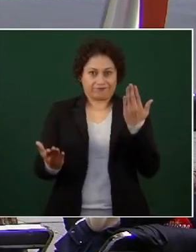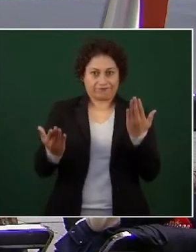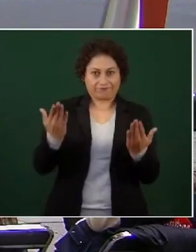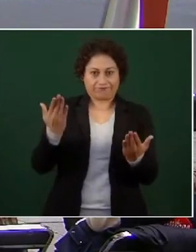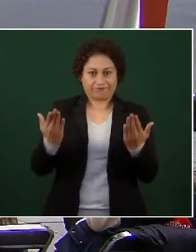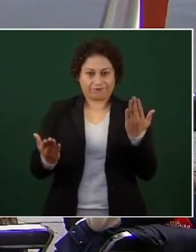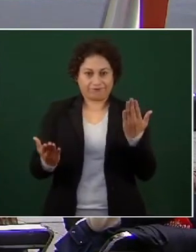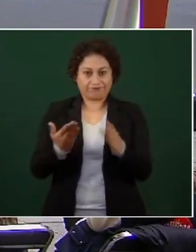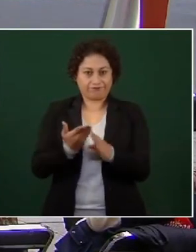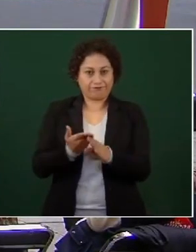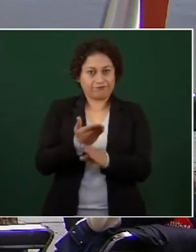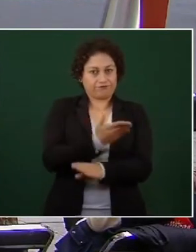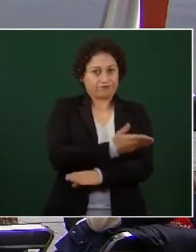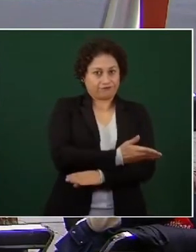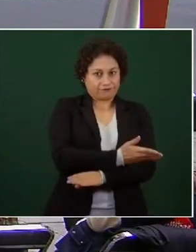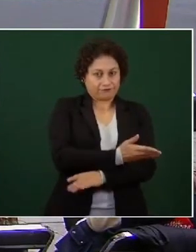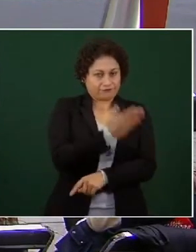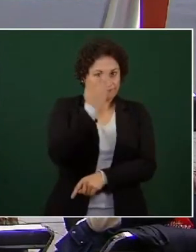aquí,